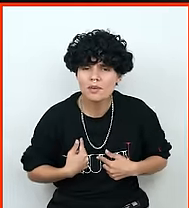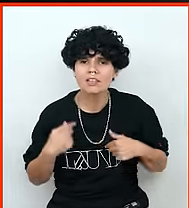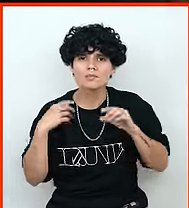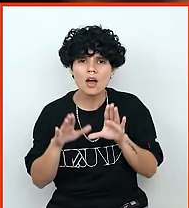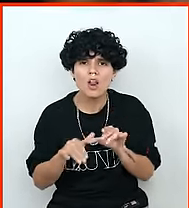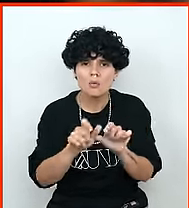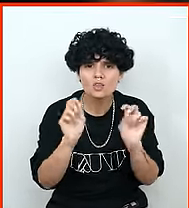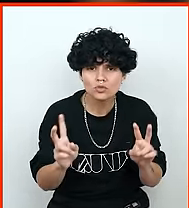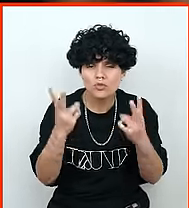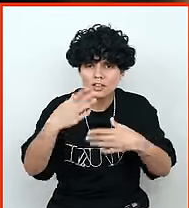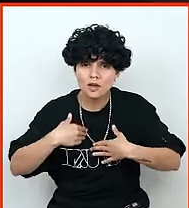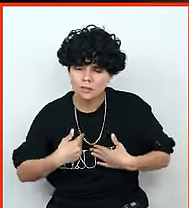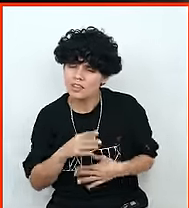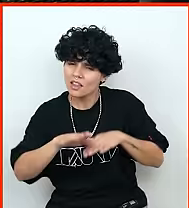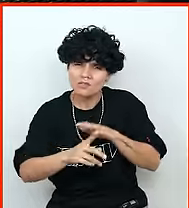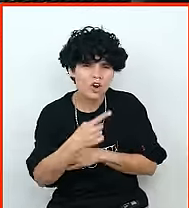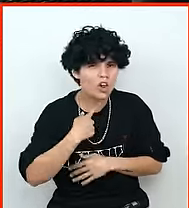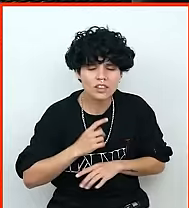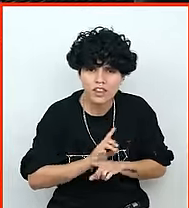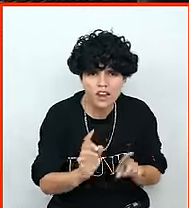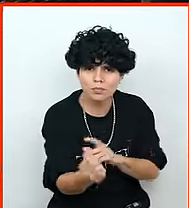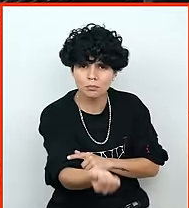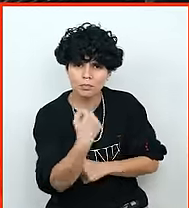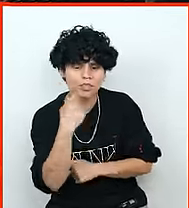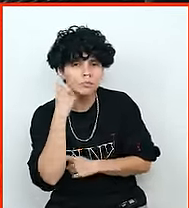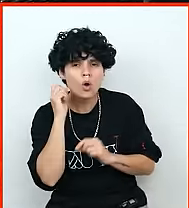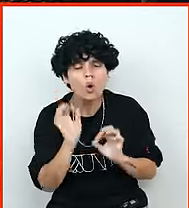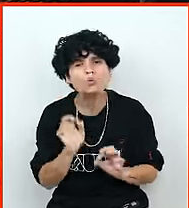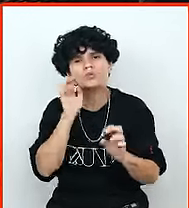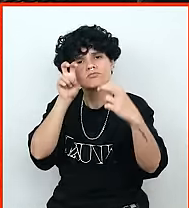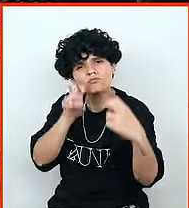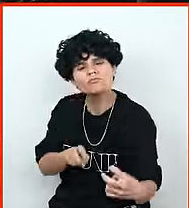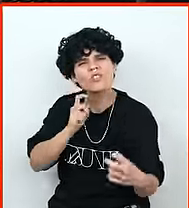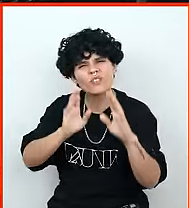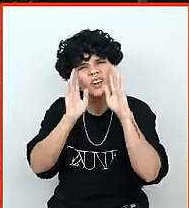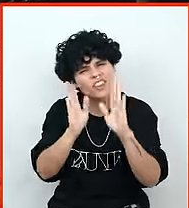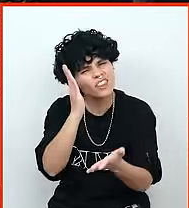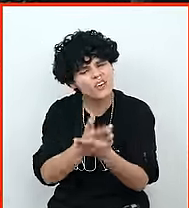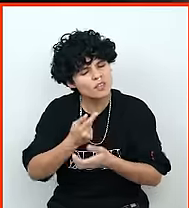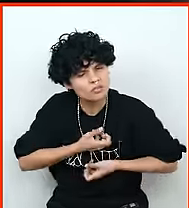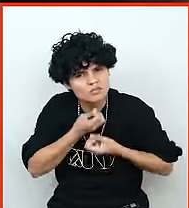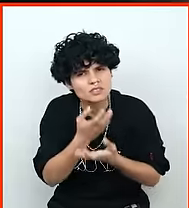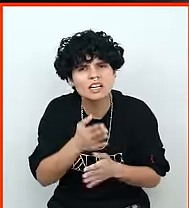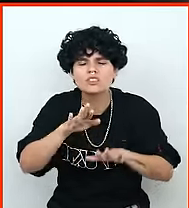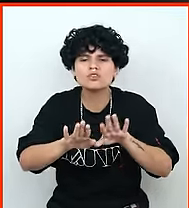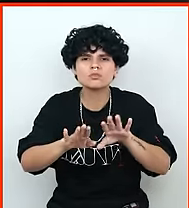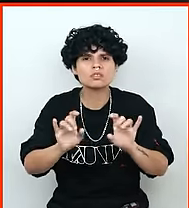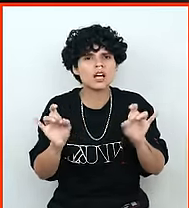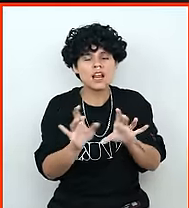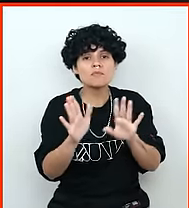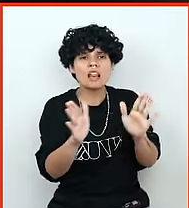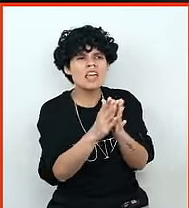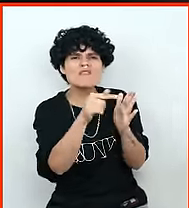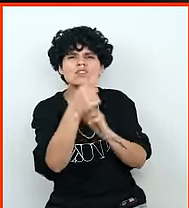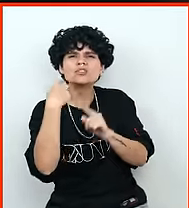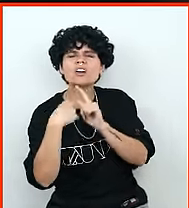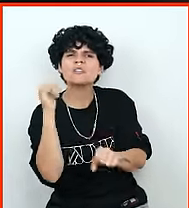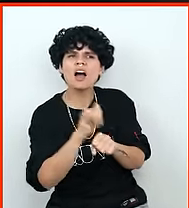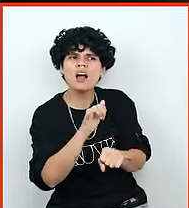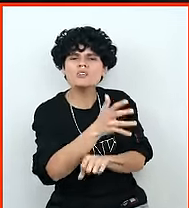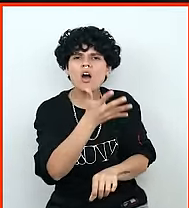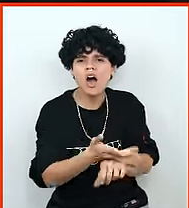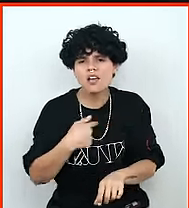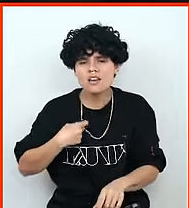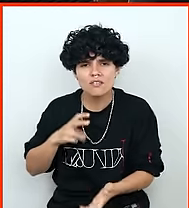paso y soy paloma que salvaste. Esto quizá no te interese o venga al caso, pero te tengo enfrente y creo que debería decirlo. Estas cosas no pasan, solo suceden en el libro. Y no